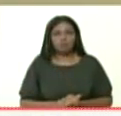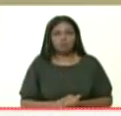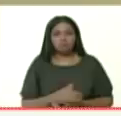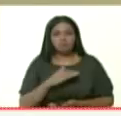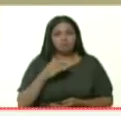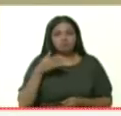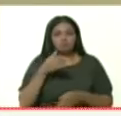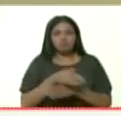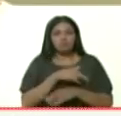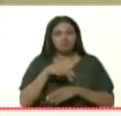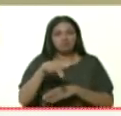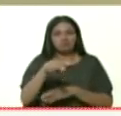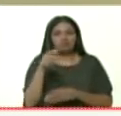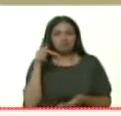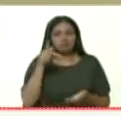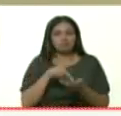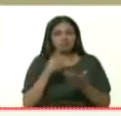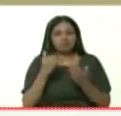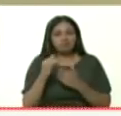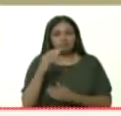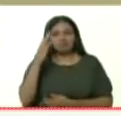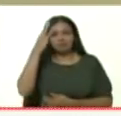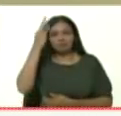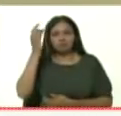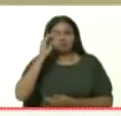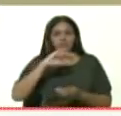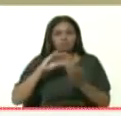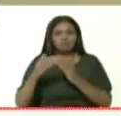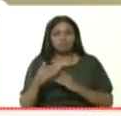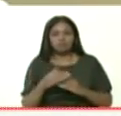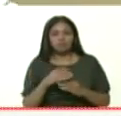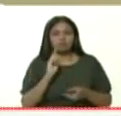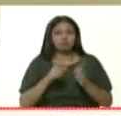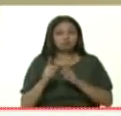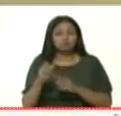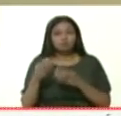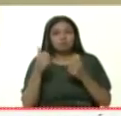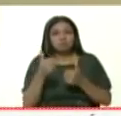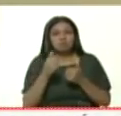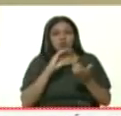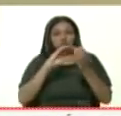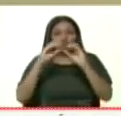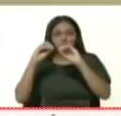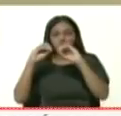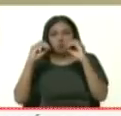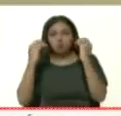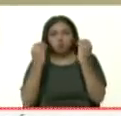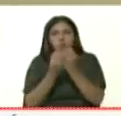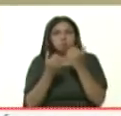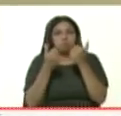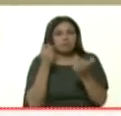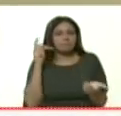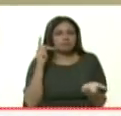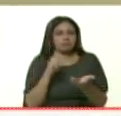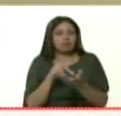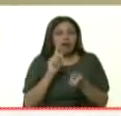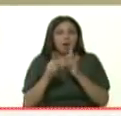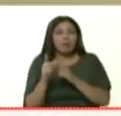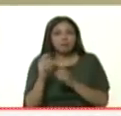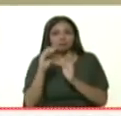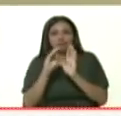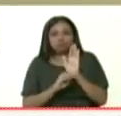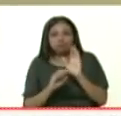ahorita caminando, llega, ahí hay un consejo comunal. A veces muy bien organizado, participativo, a veces